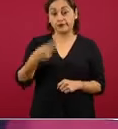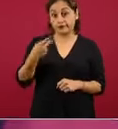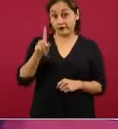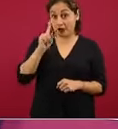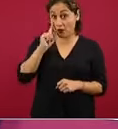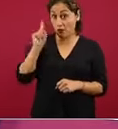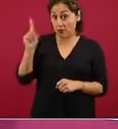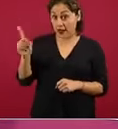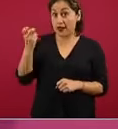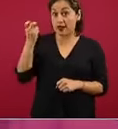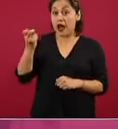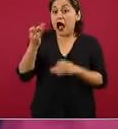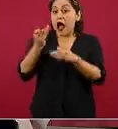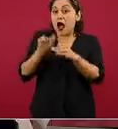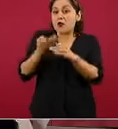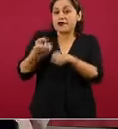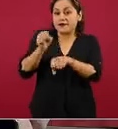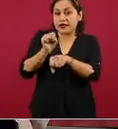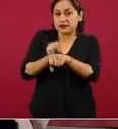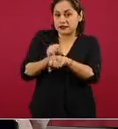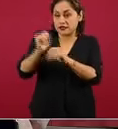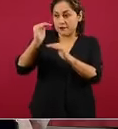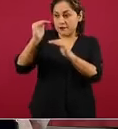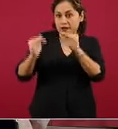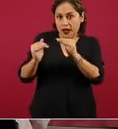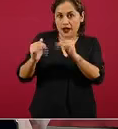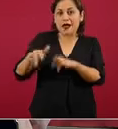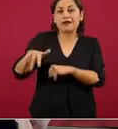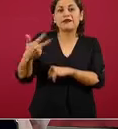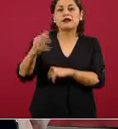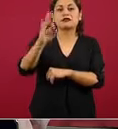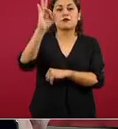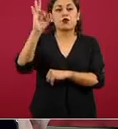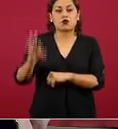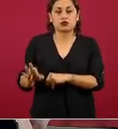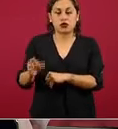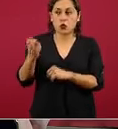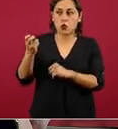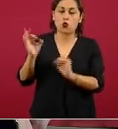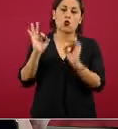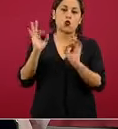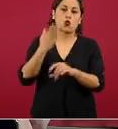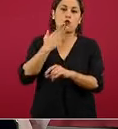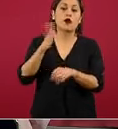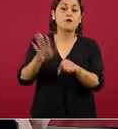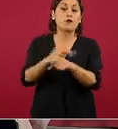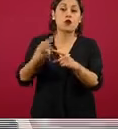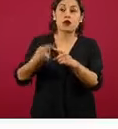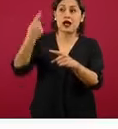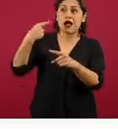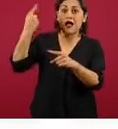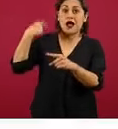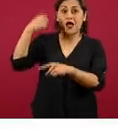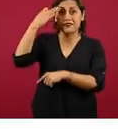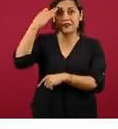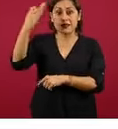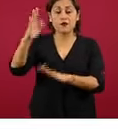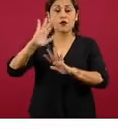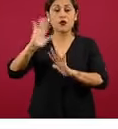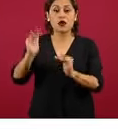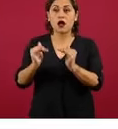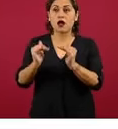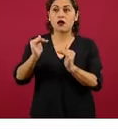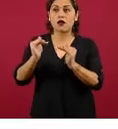está abriendo con un decremento del 13%. Ya hacía tiempo, ya hacía varias semanas que no veíamos un